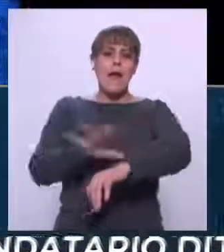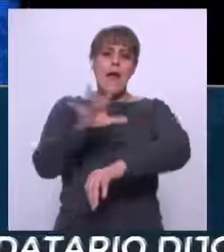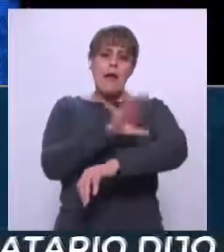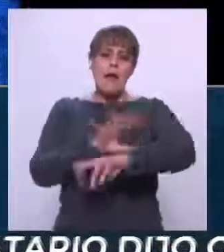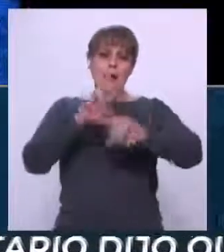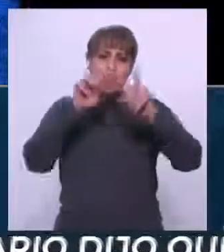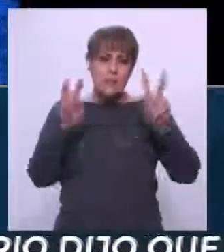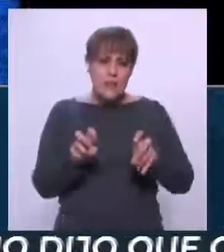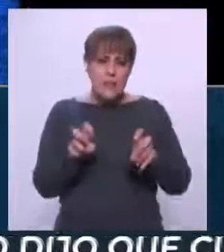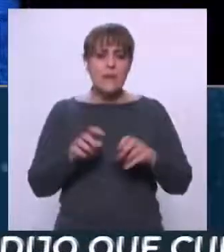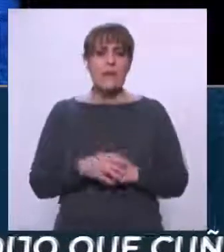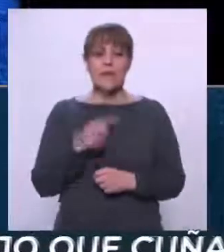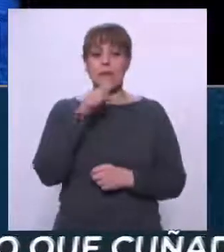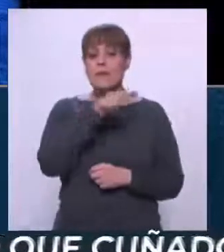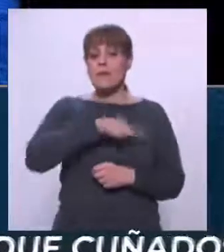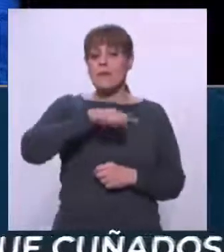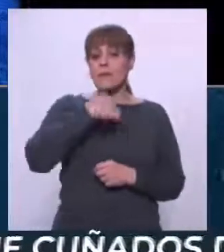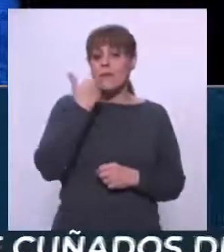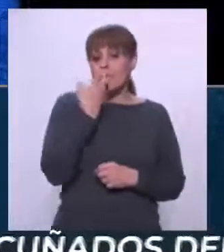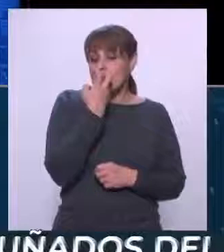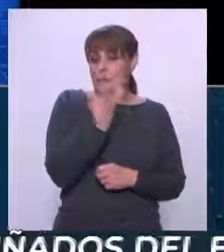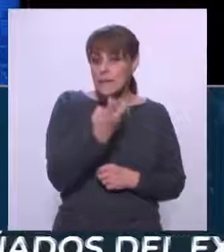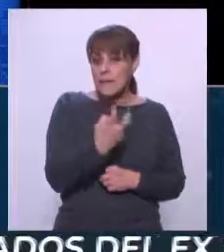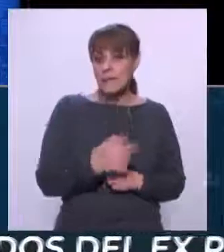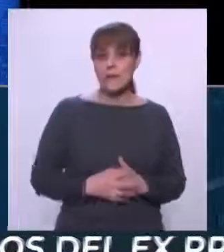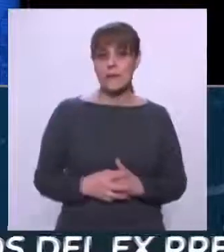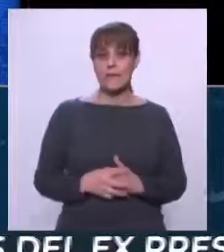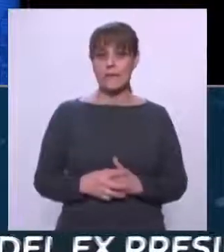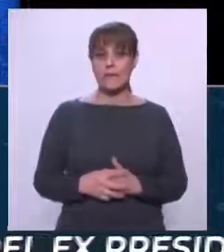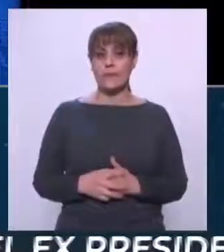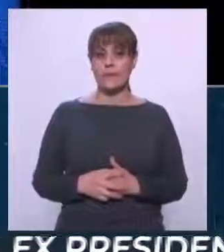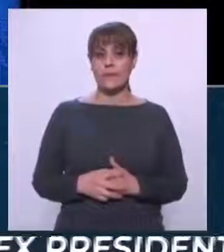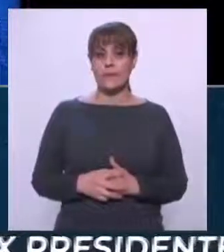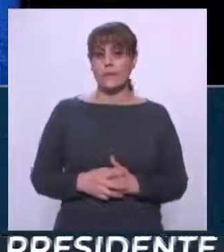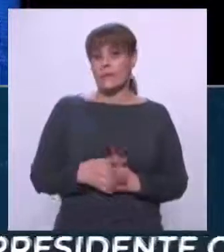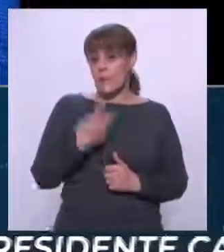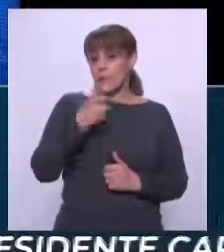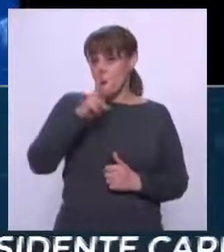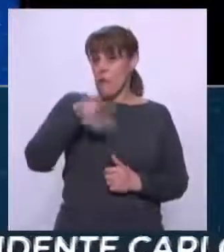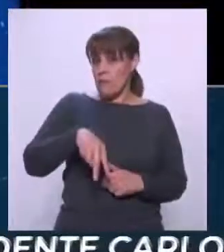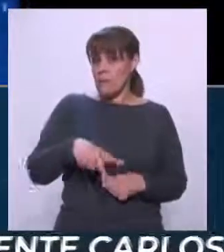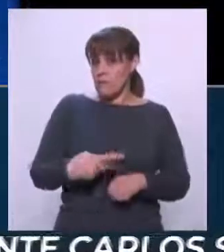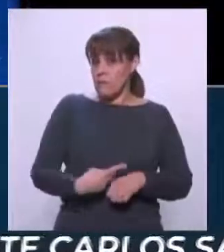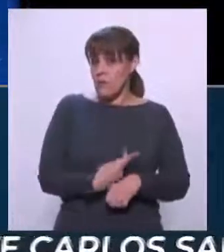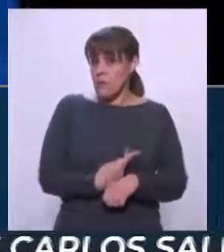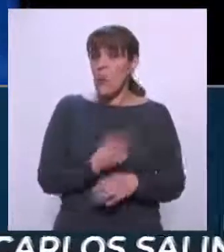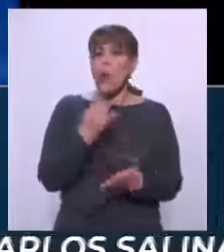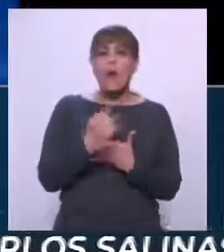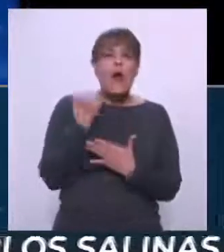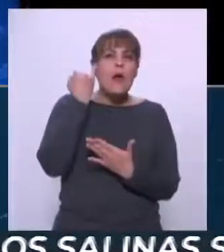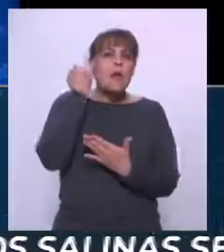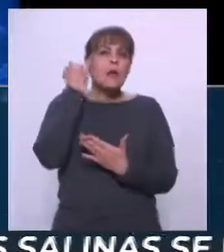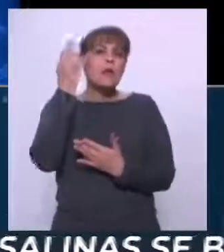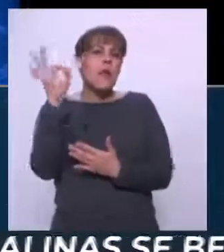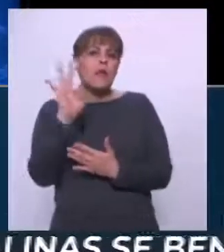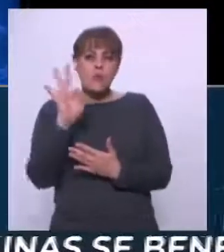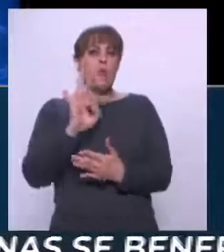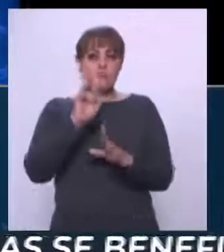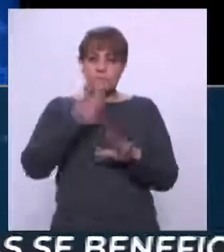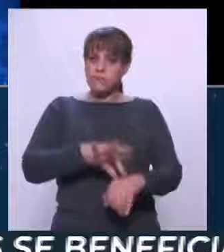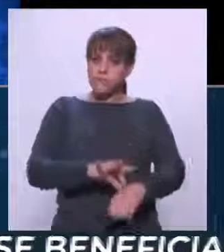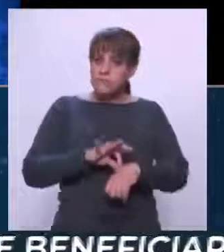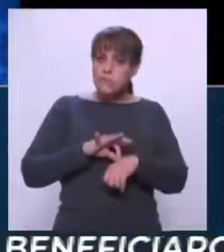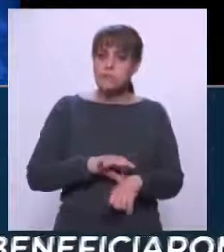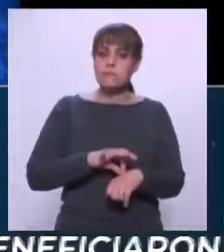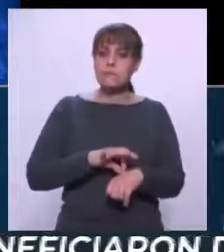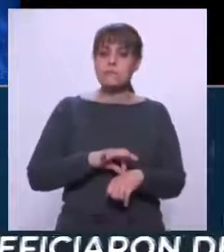lo que querían. Eso es un hecho, no es una suposición. Y luego,